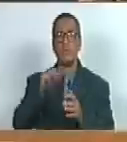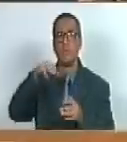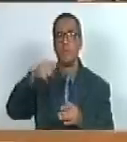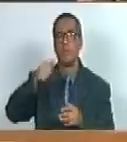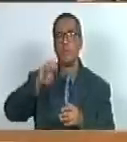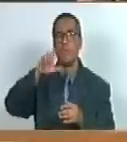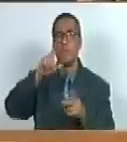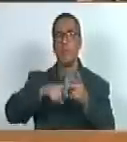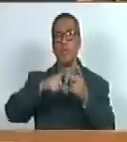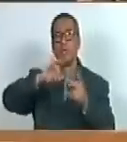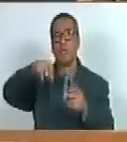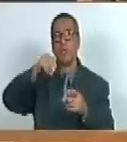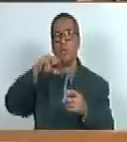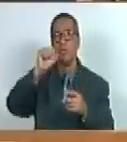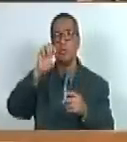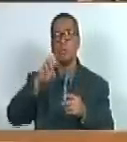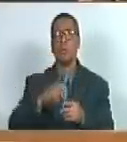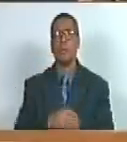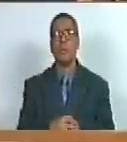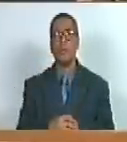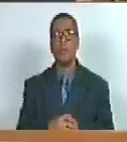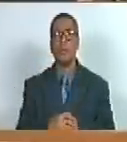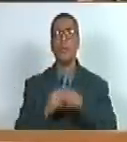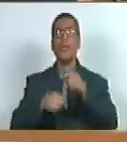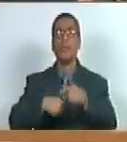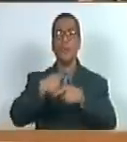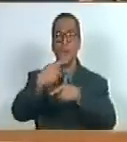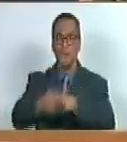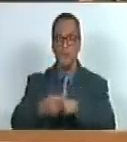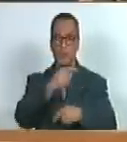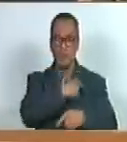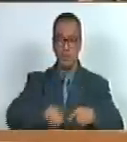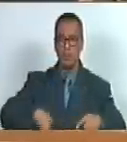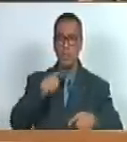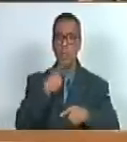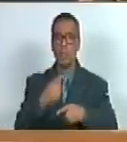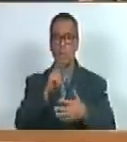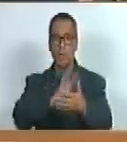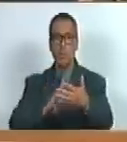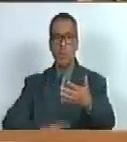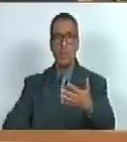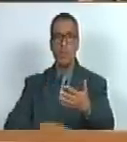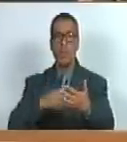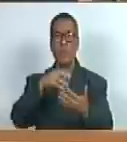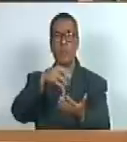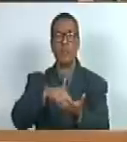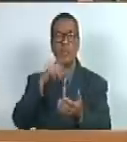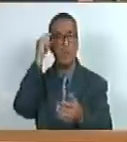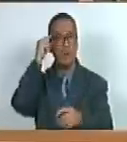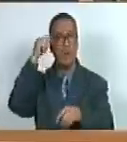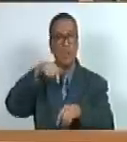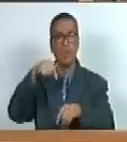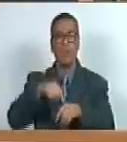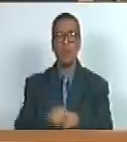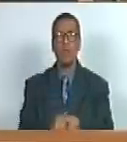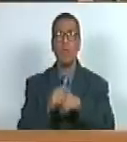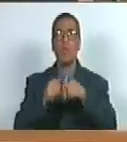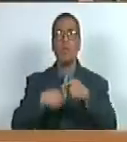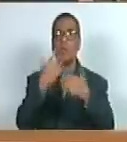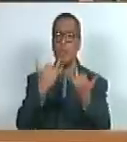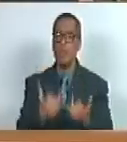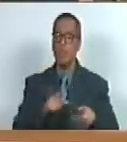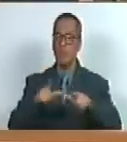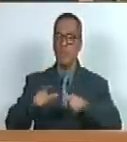Hernández y José Gregorio Correa a continuación el presidente ordenó dar lectura a la propuesta del orden del día una vez